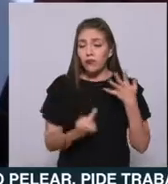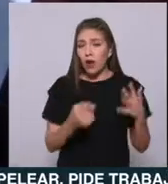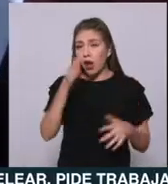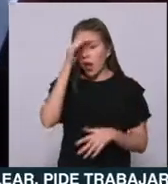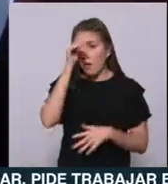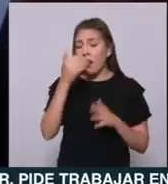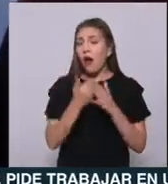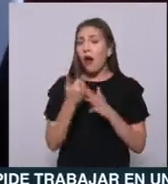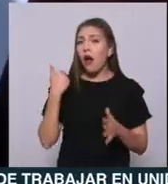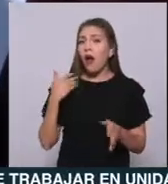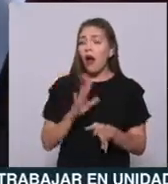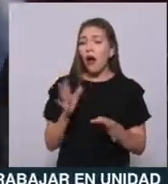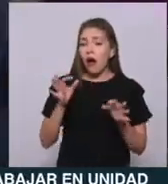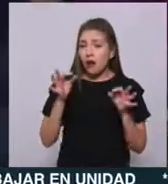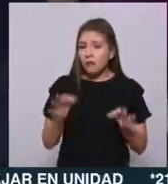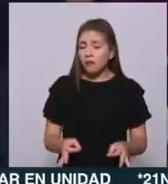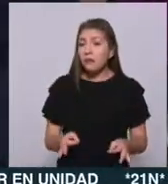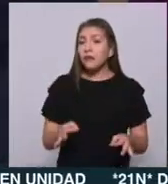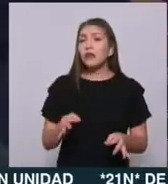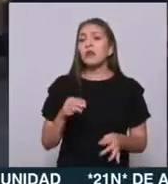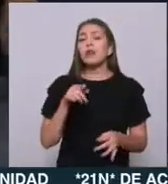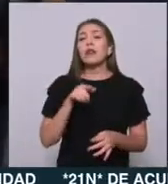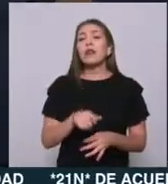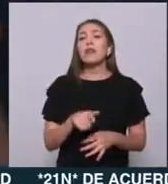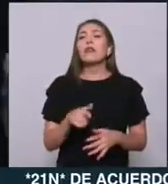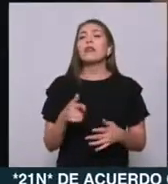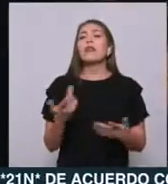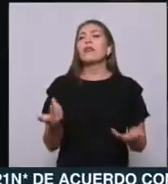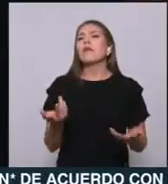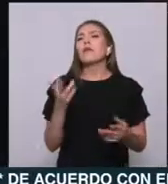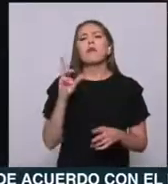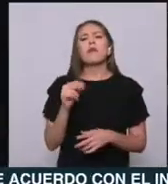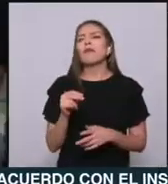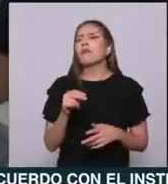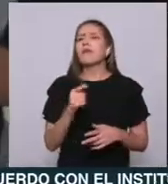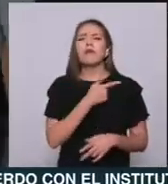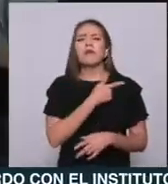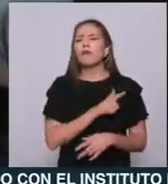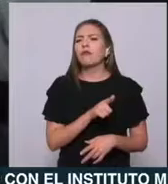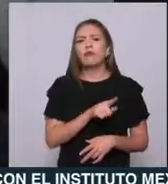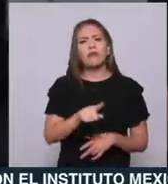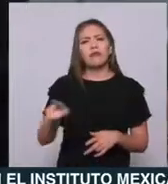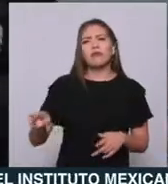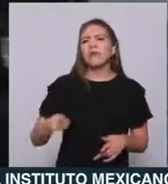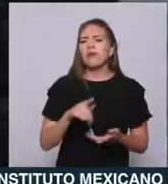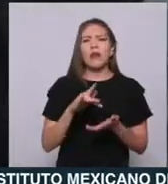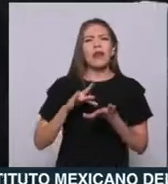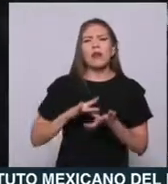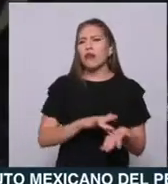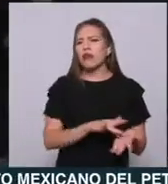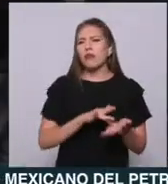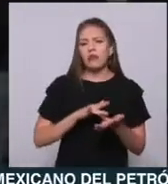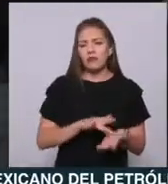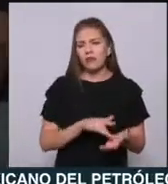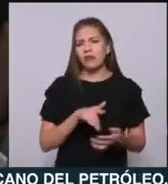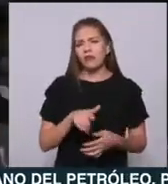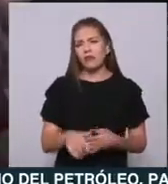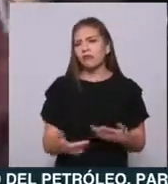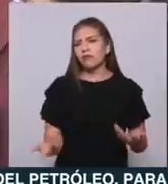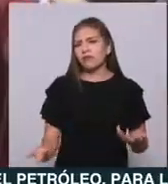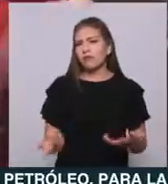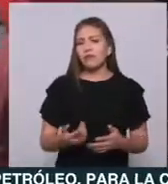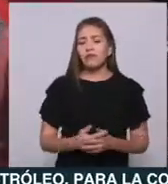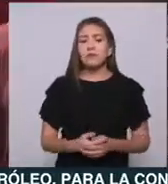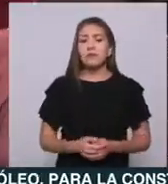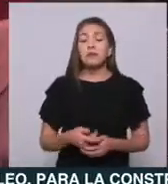prácticamente estaba suplantando a los líderes del movimiento, pues no le agradó a nadie de los que estaban apoyando el movimiento. Sin embargo,